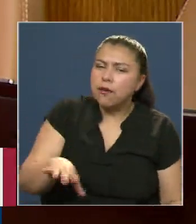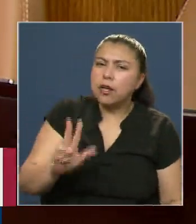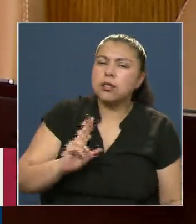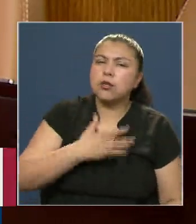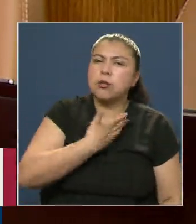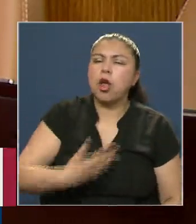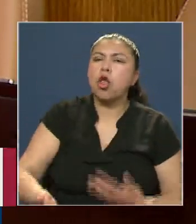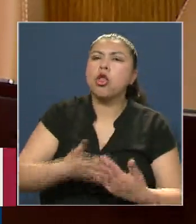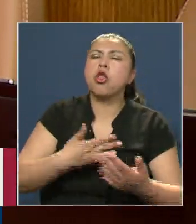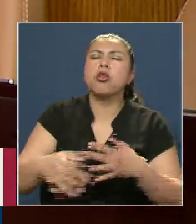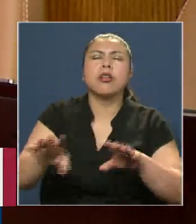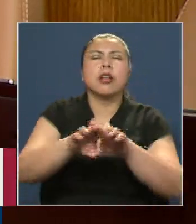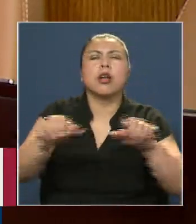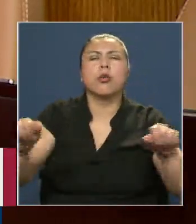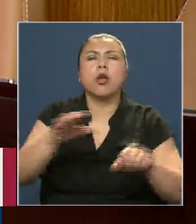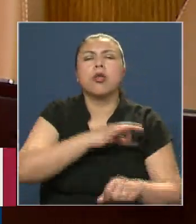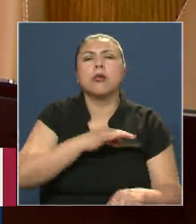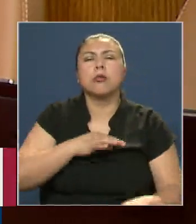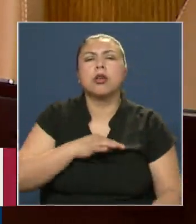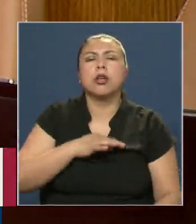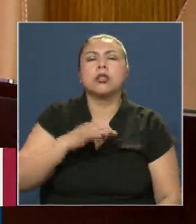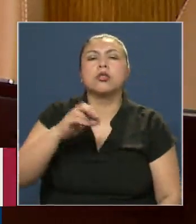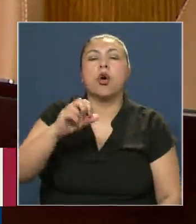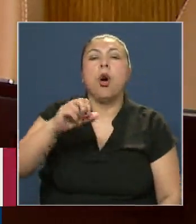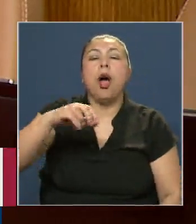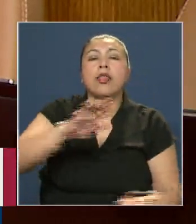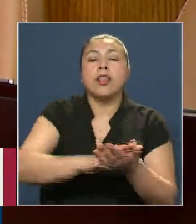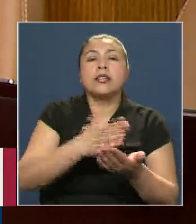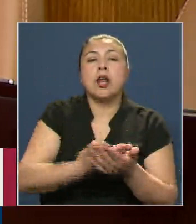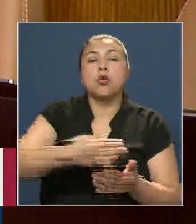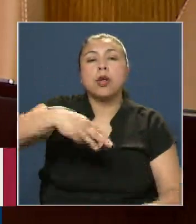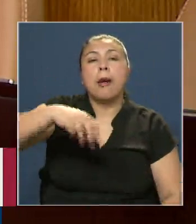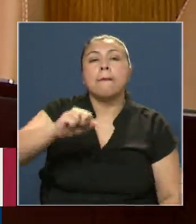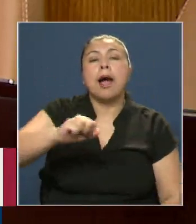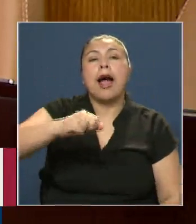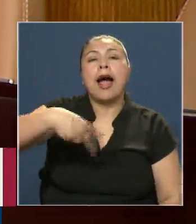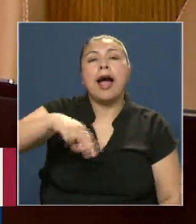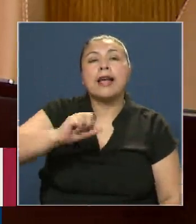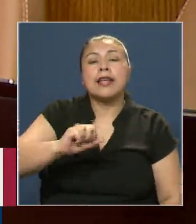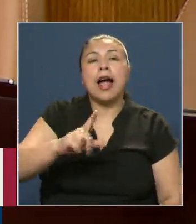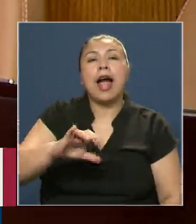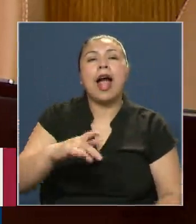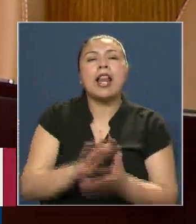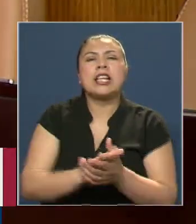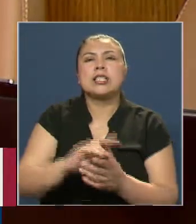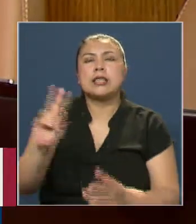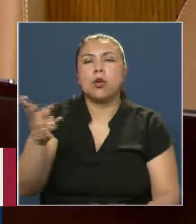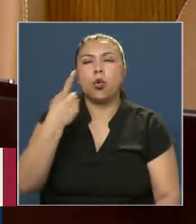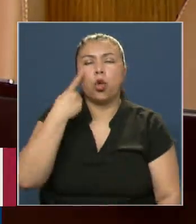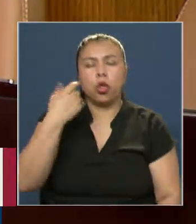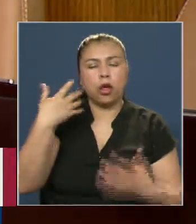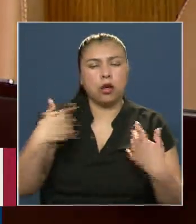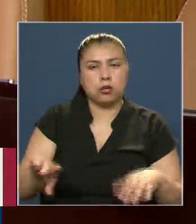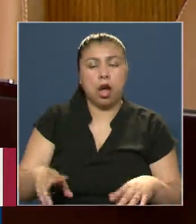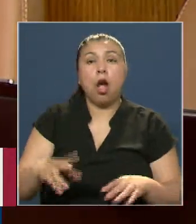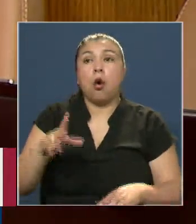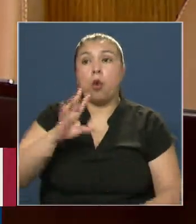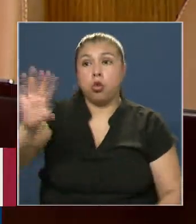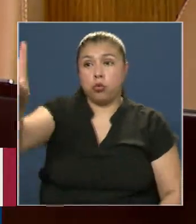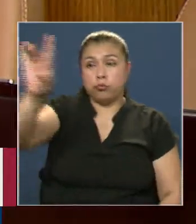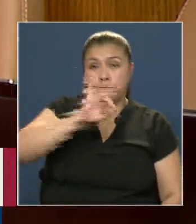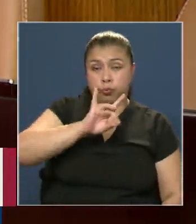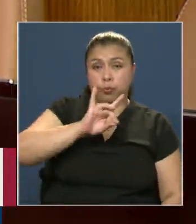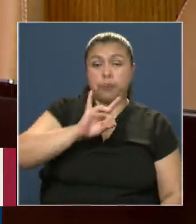¿dónde están los compromisos del ministro Mañalich? Él, en su segundo día de mandato, después de haber sido nombrado por el